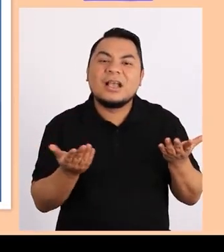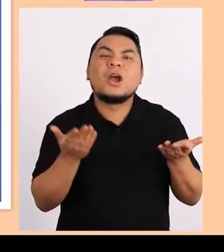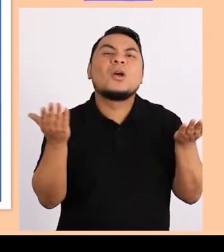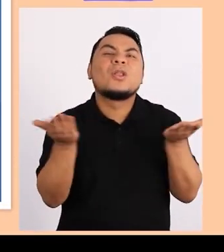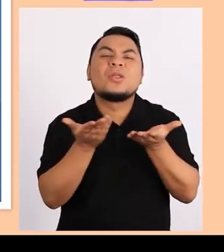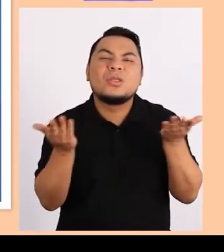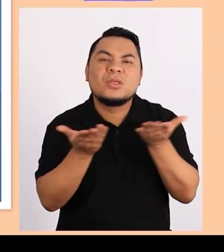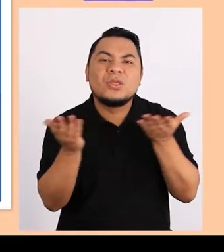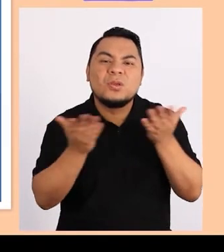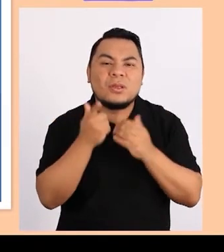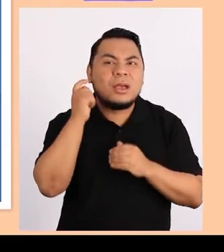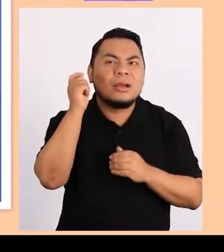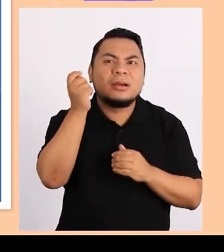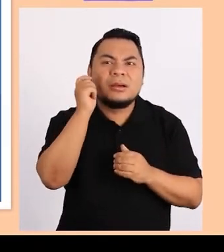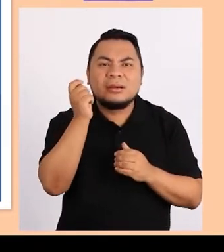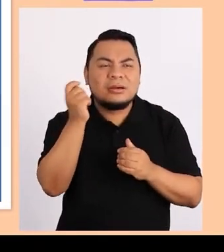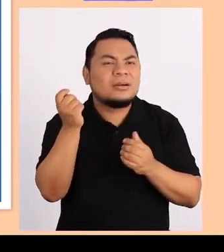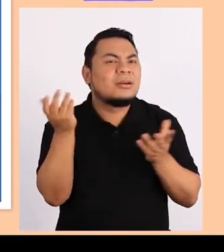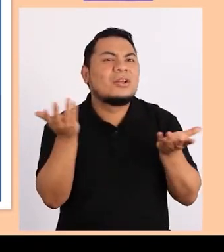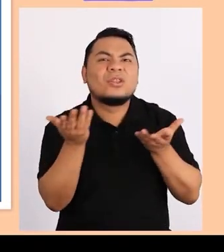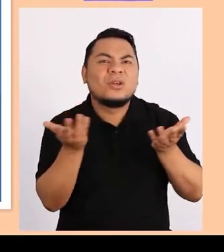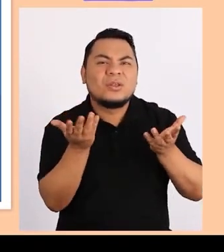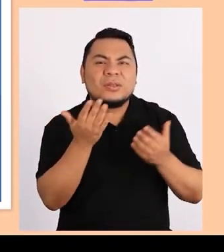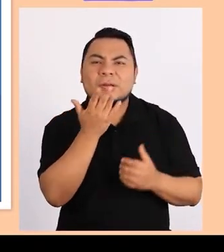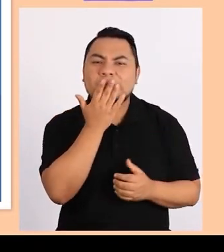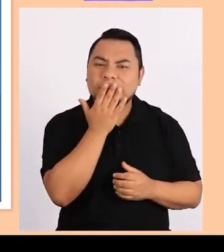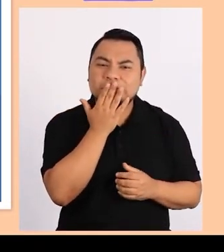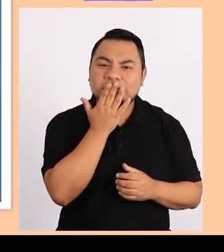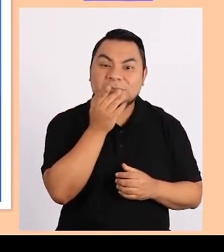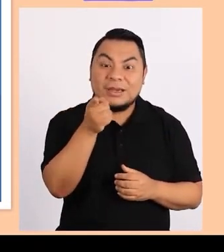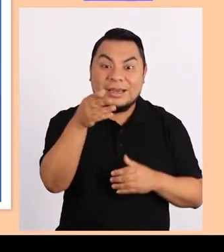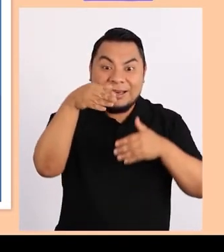¿Y dónde está la sonaja?